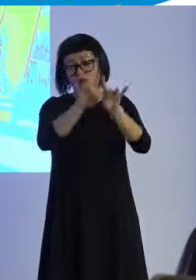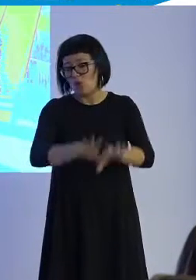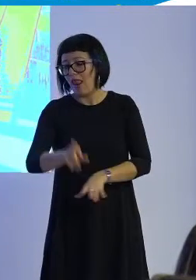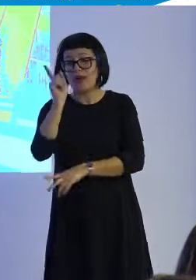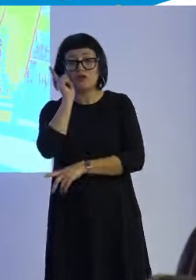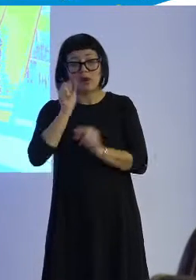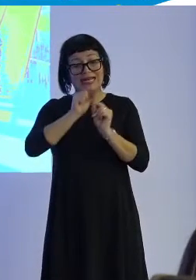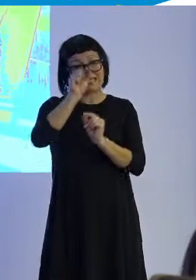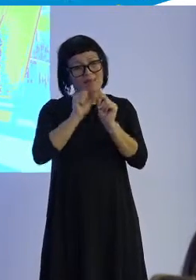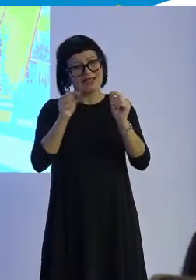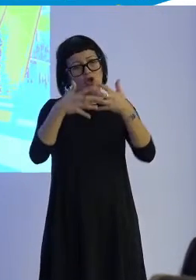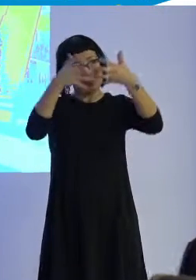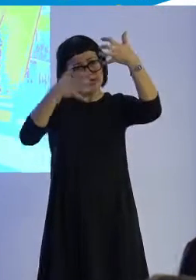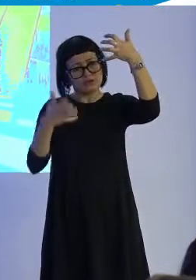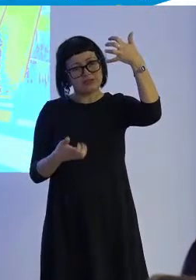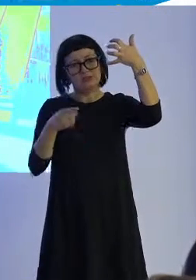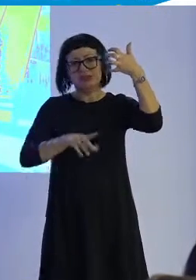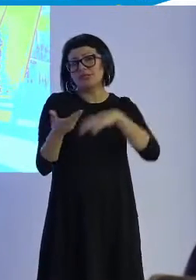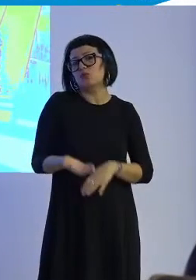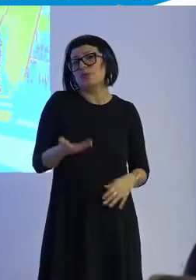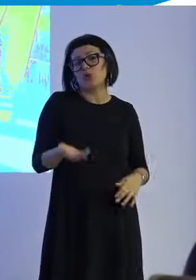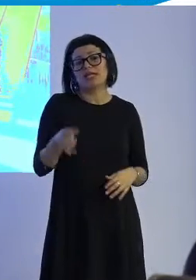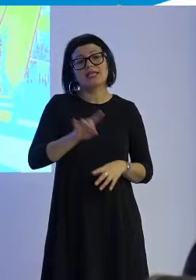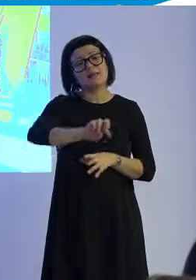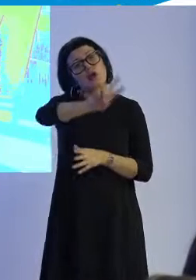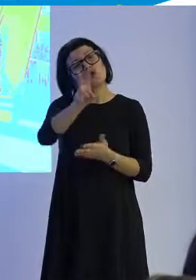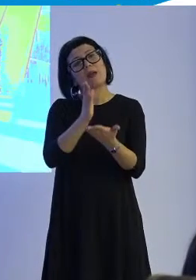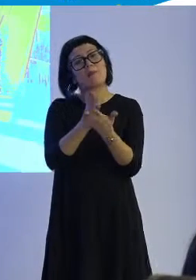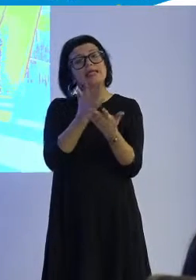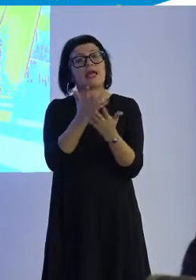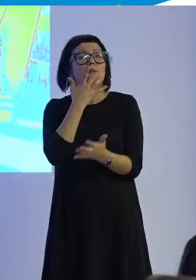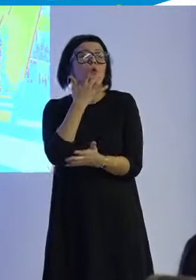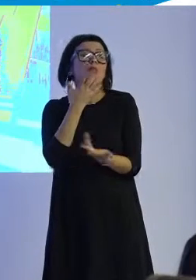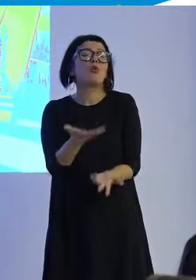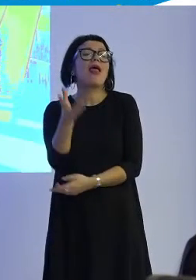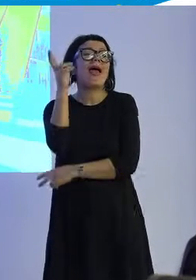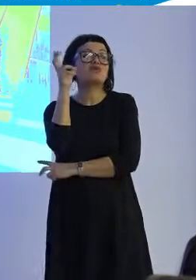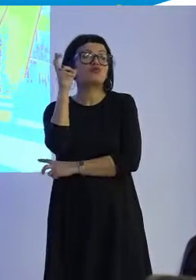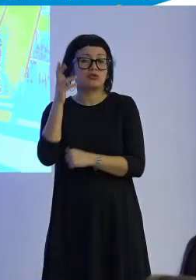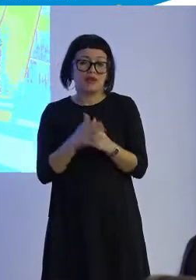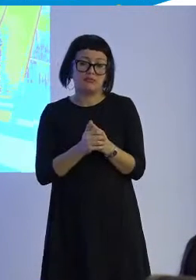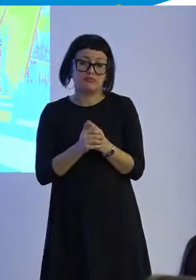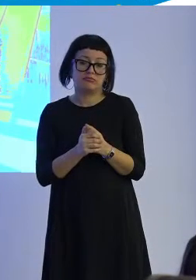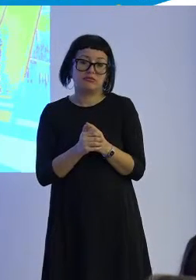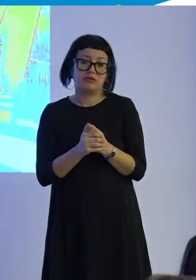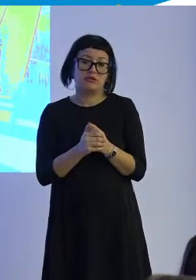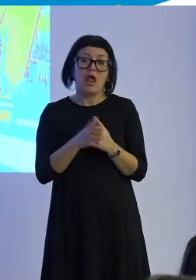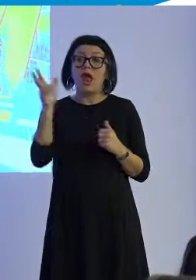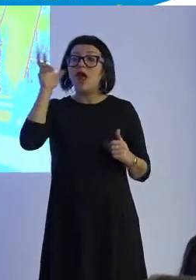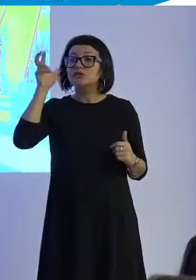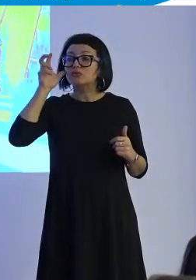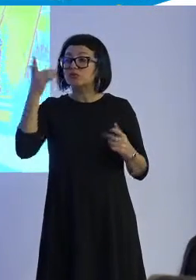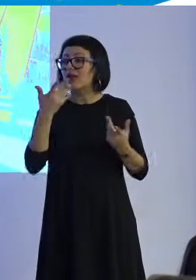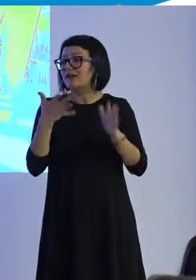el tamaño de los textos también es muy importante. Y otra parte sustancial es la escucha, que tengamos